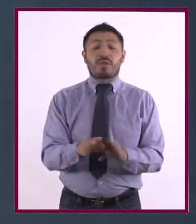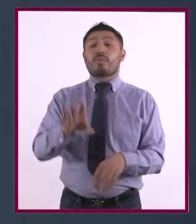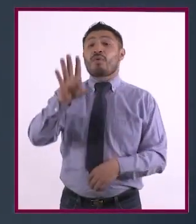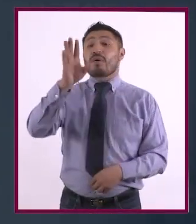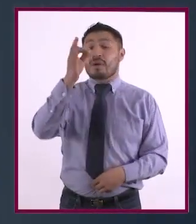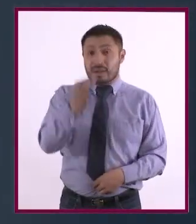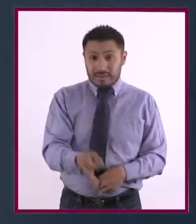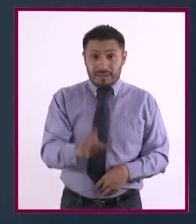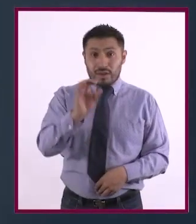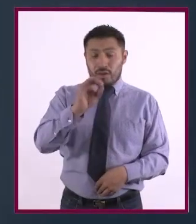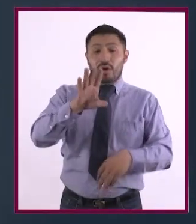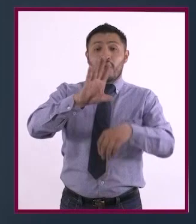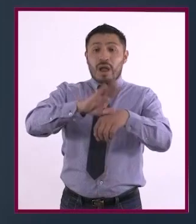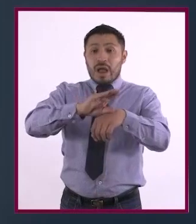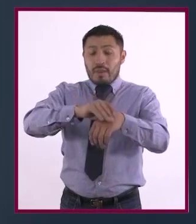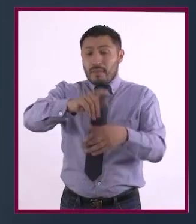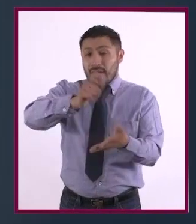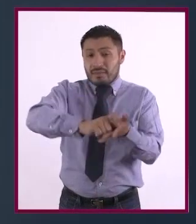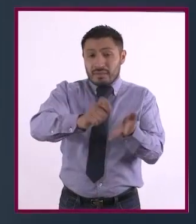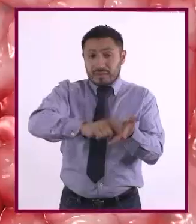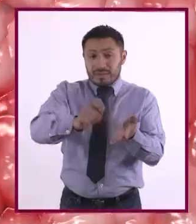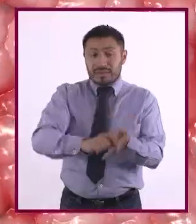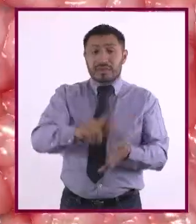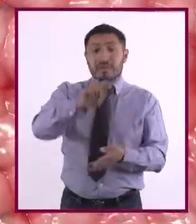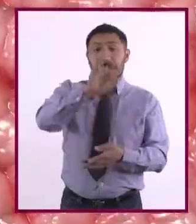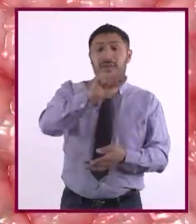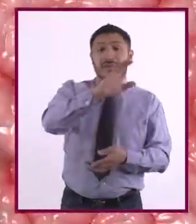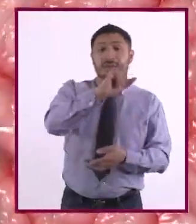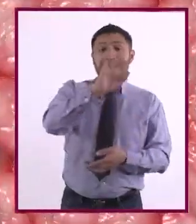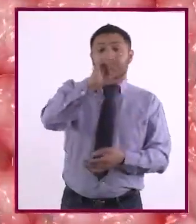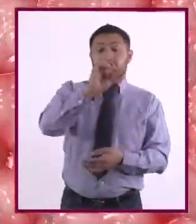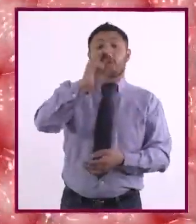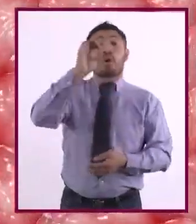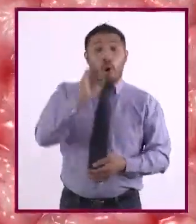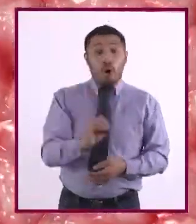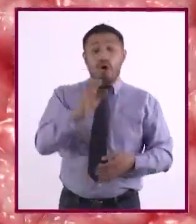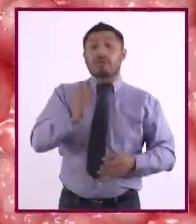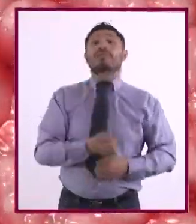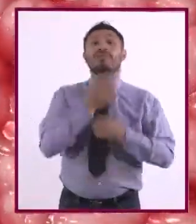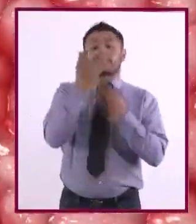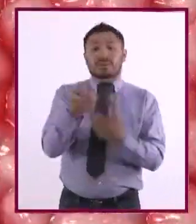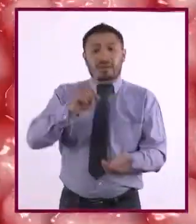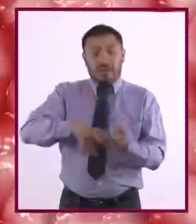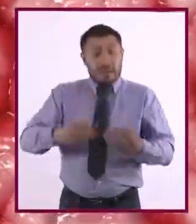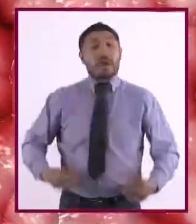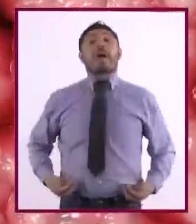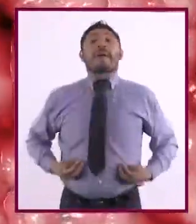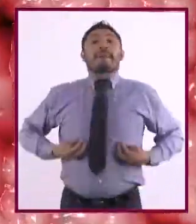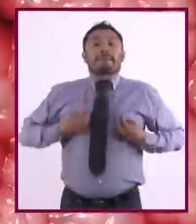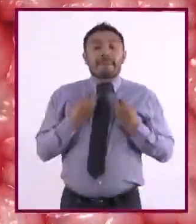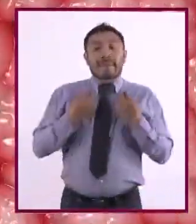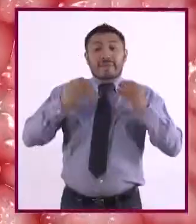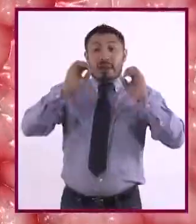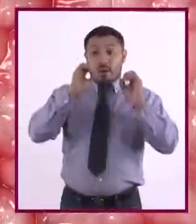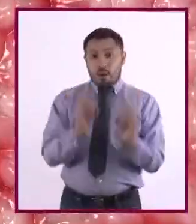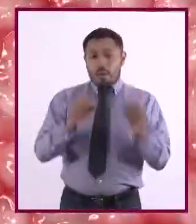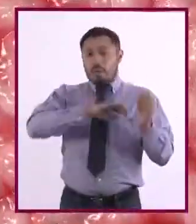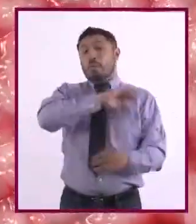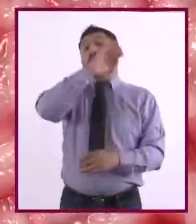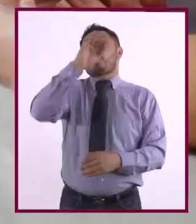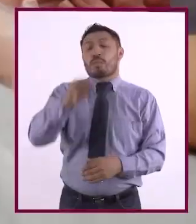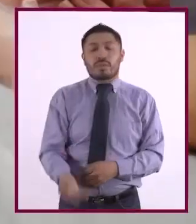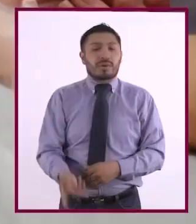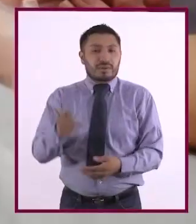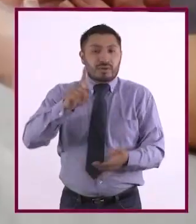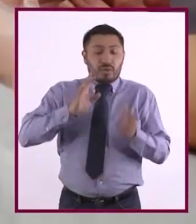o expreso de la persona para que, en vida o después de su muerte, su cuerpo o cualquiera de sus componentes se utilicen